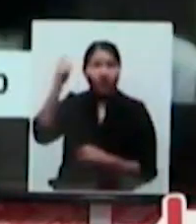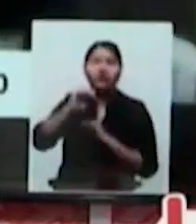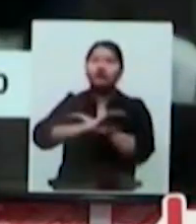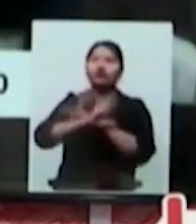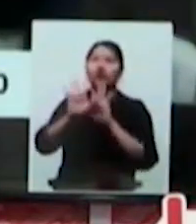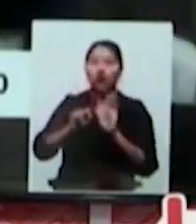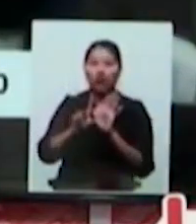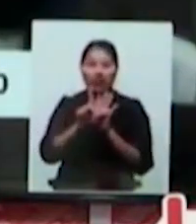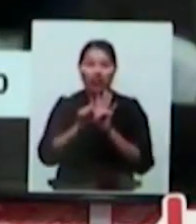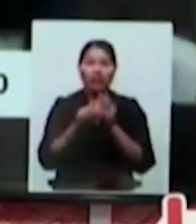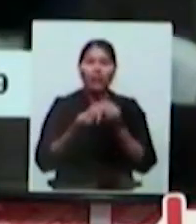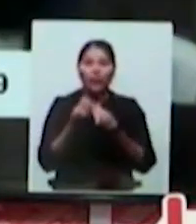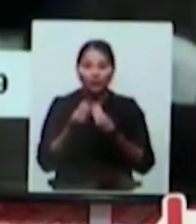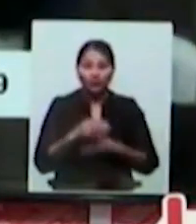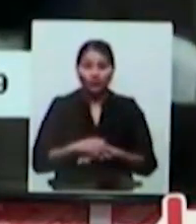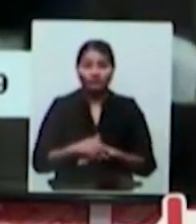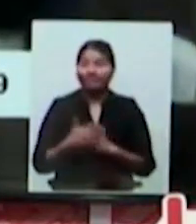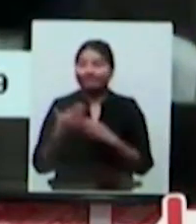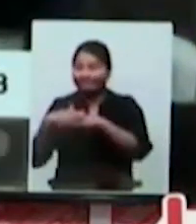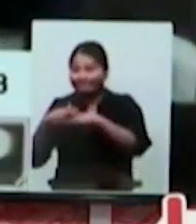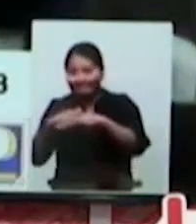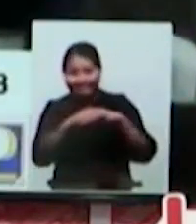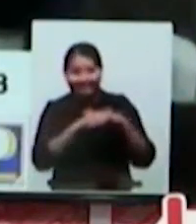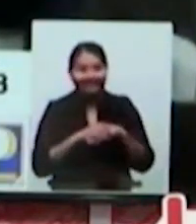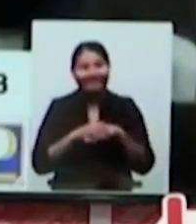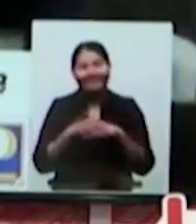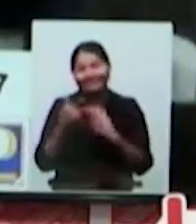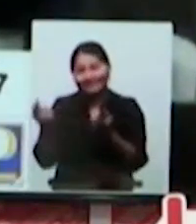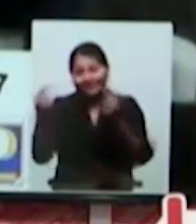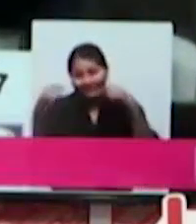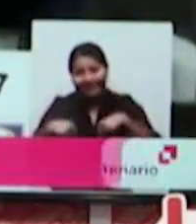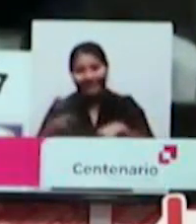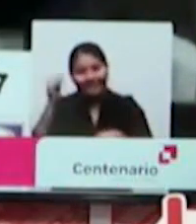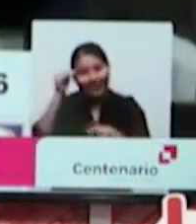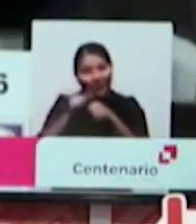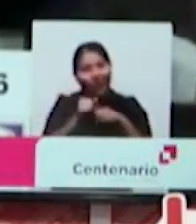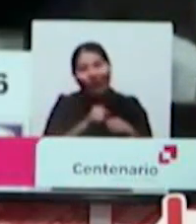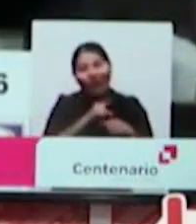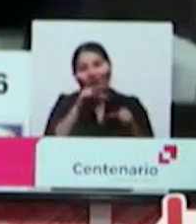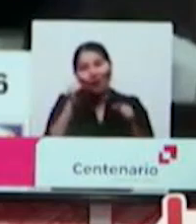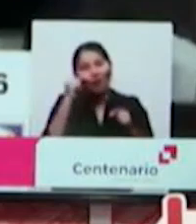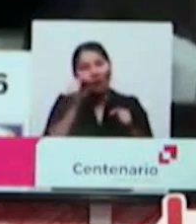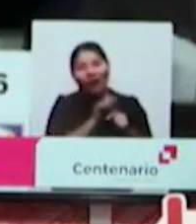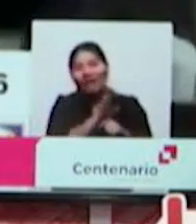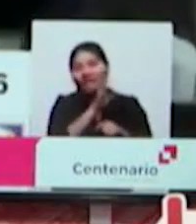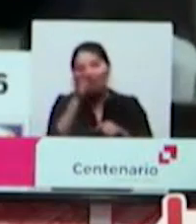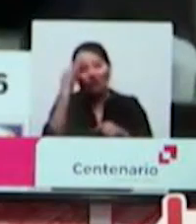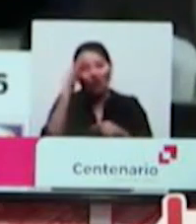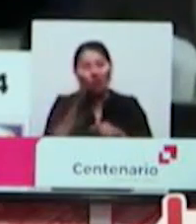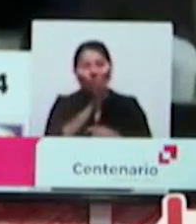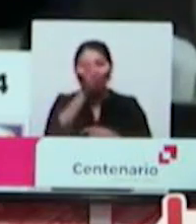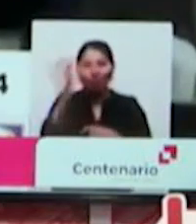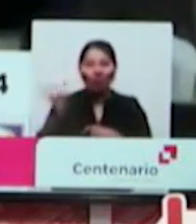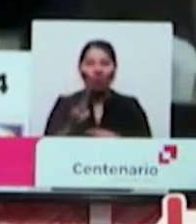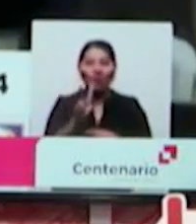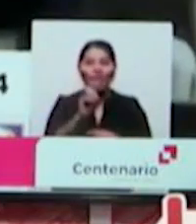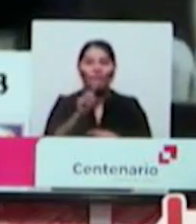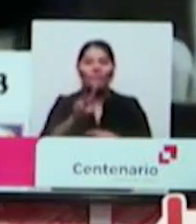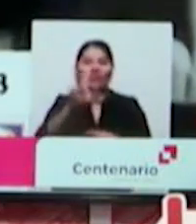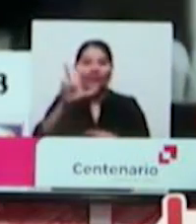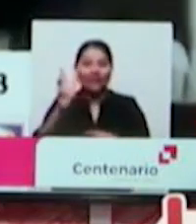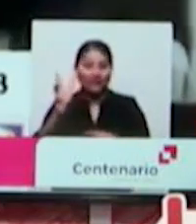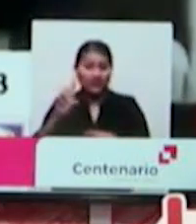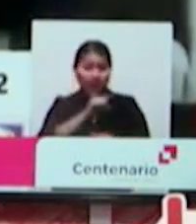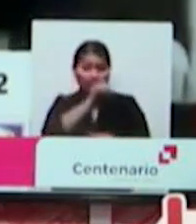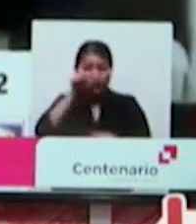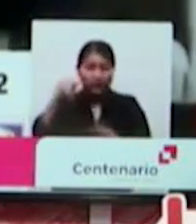fría. Un alcalde tiene que tener serenidad, tiene que tener sangre fría. No puede ponerse como se puso él. De los